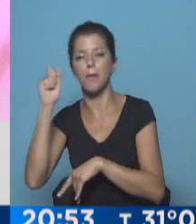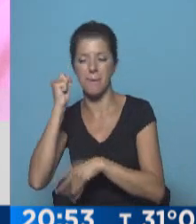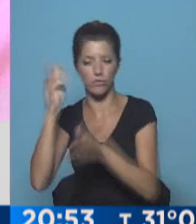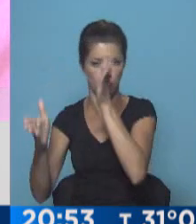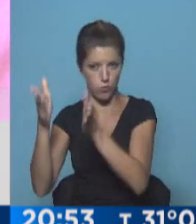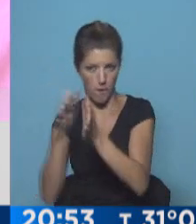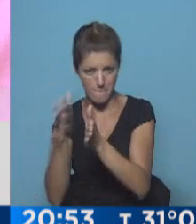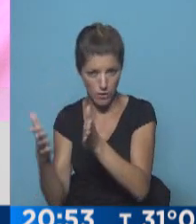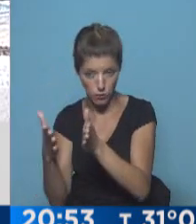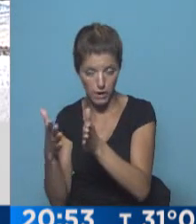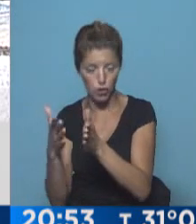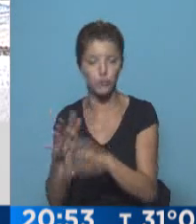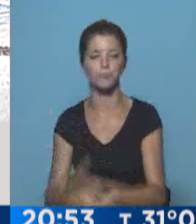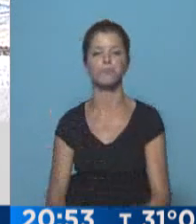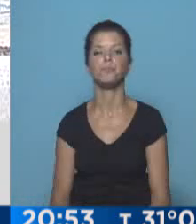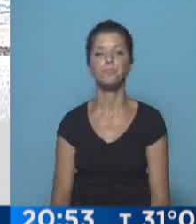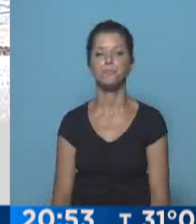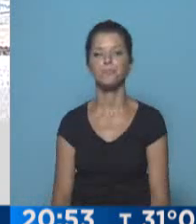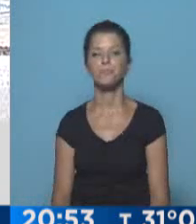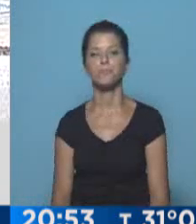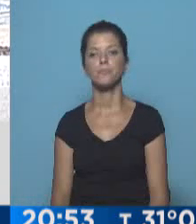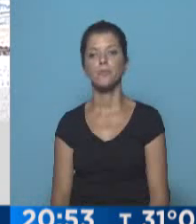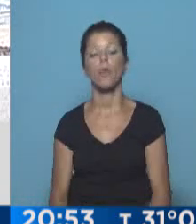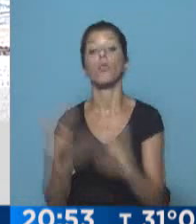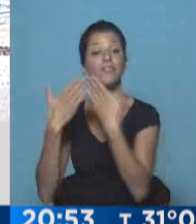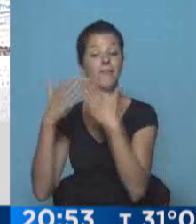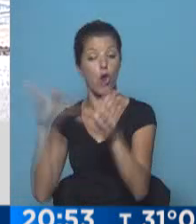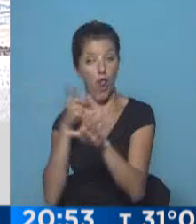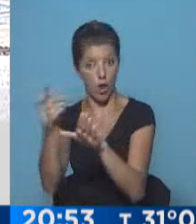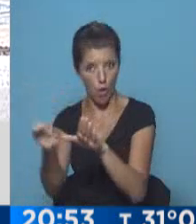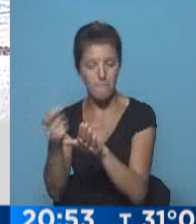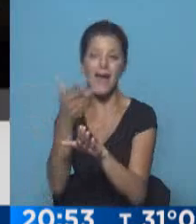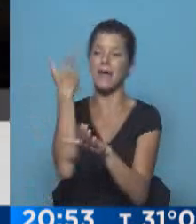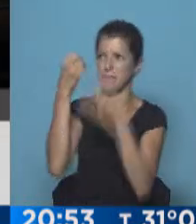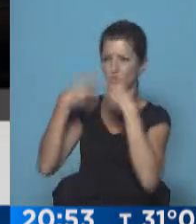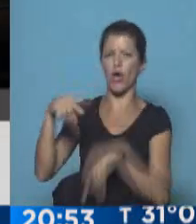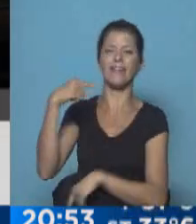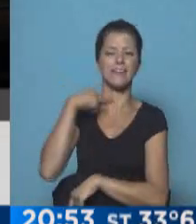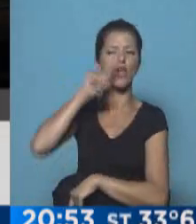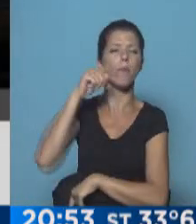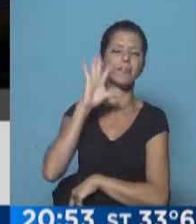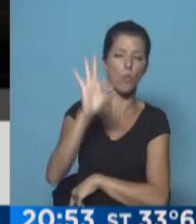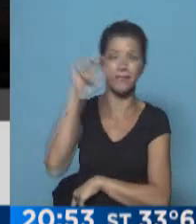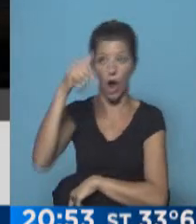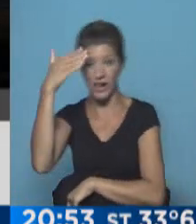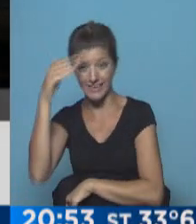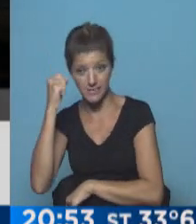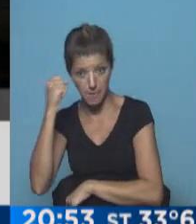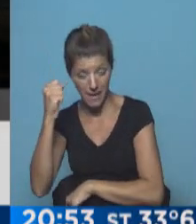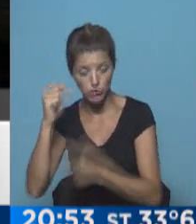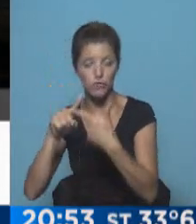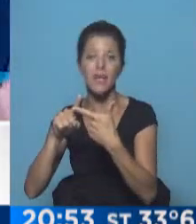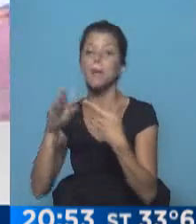había empezado muy abajo, es el comentario, había empezado en 13,50, ahora en 15 fue un crecimiento de más